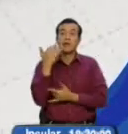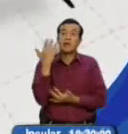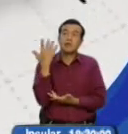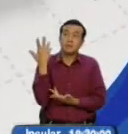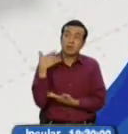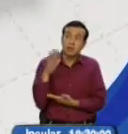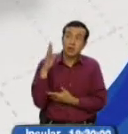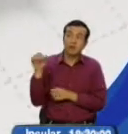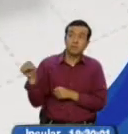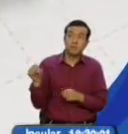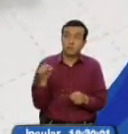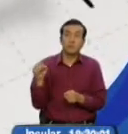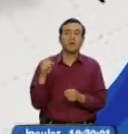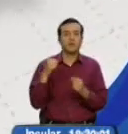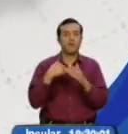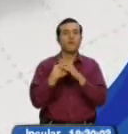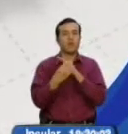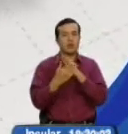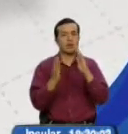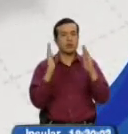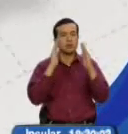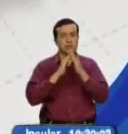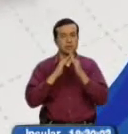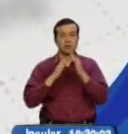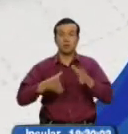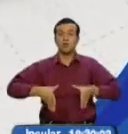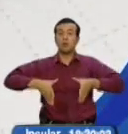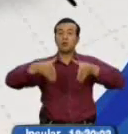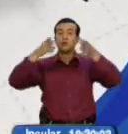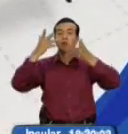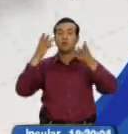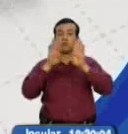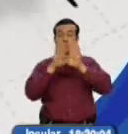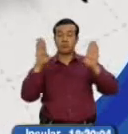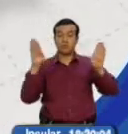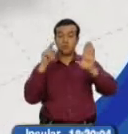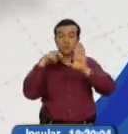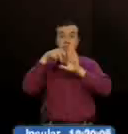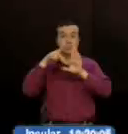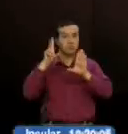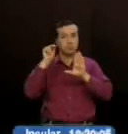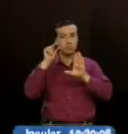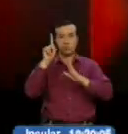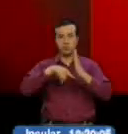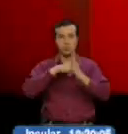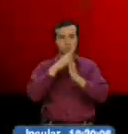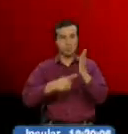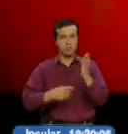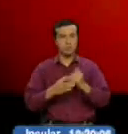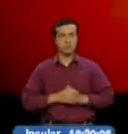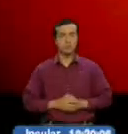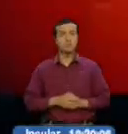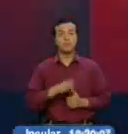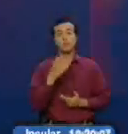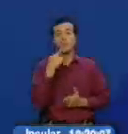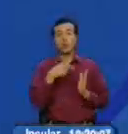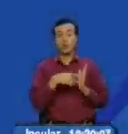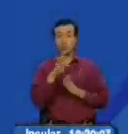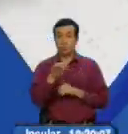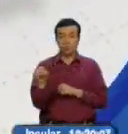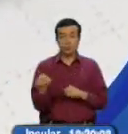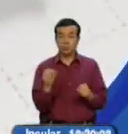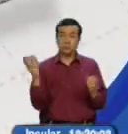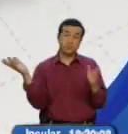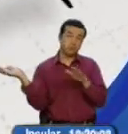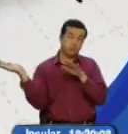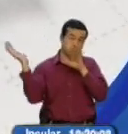pase el movimiento para salir de su vivienda. Si es un edificio, no utilice los ascensores. Y finalmente, si enfrenta un terremoto y queda